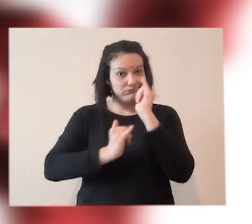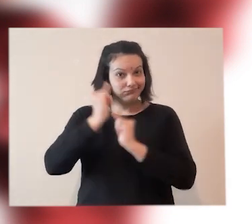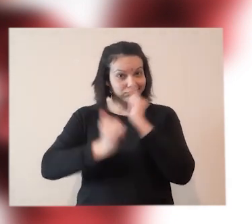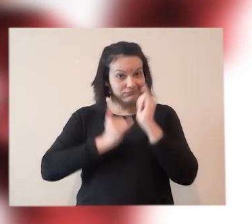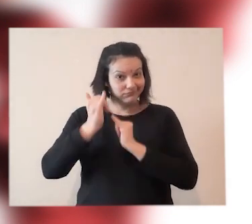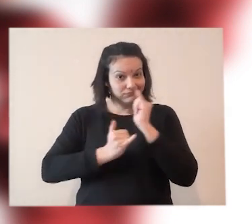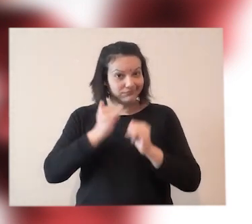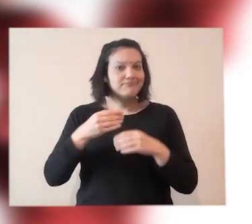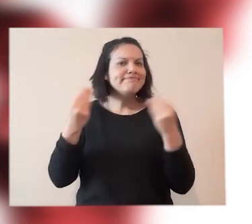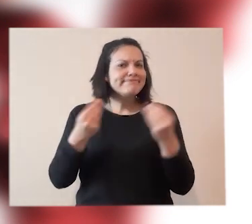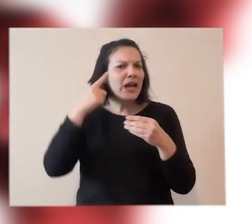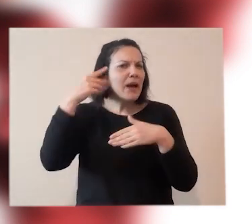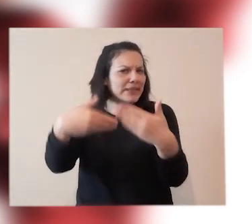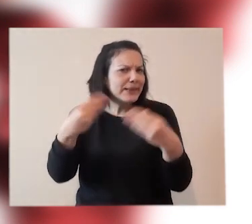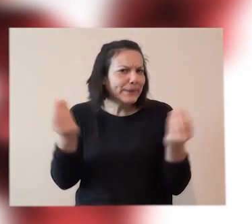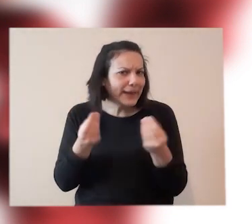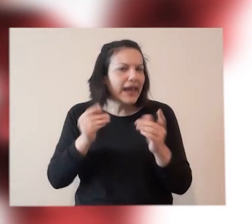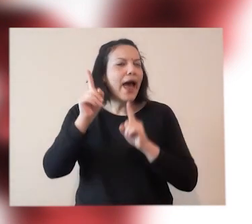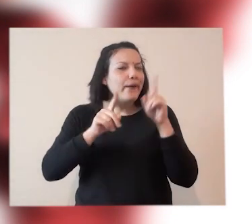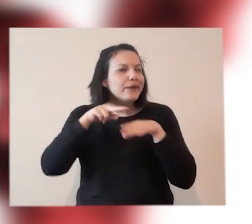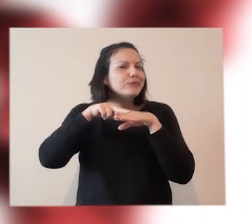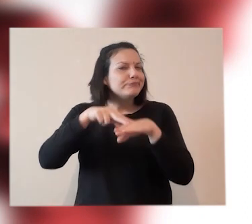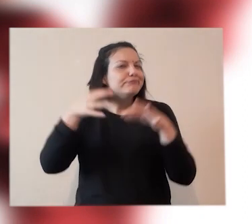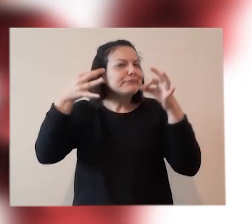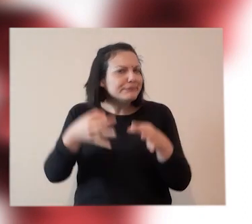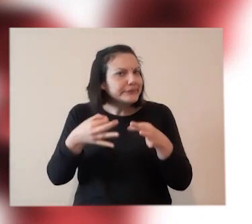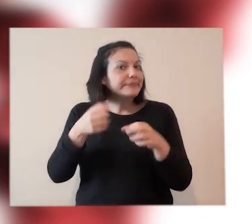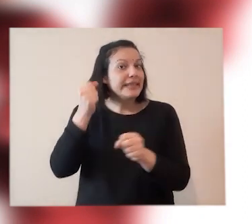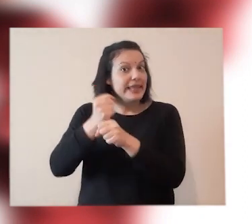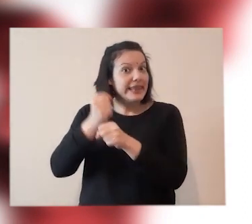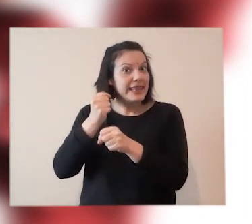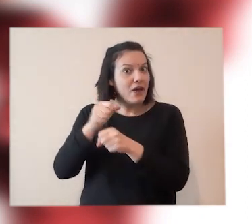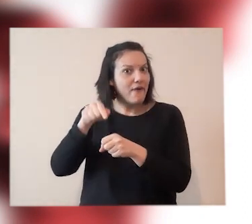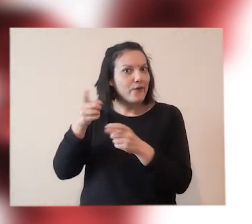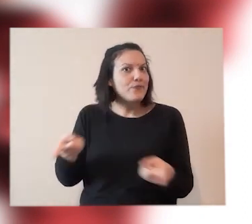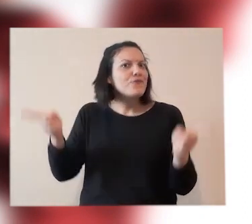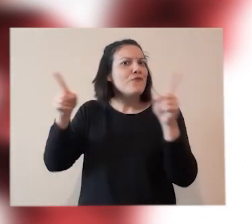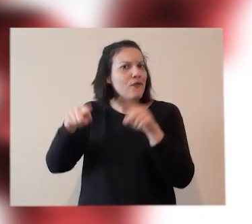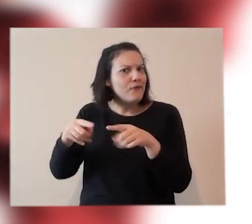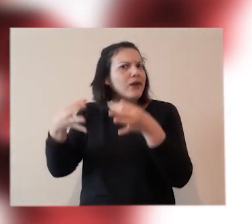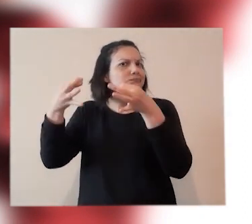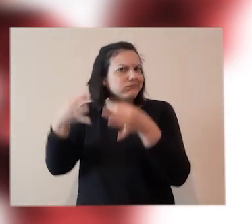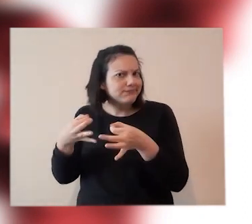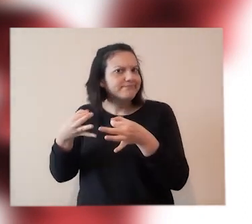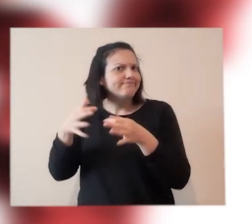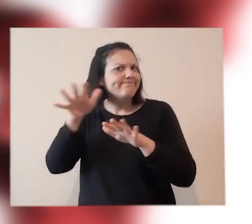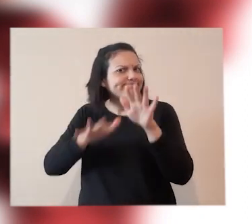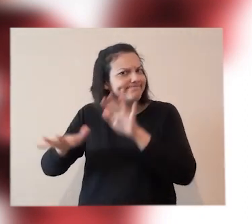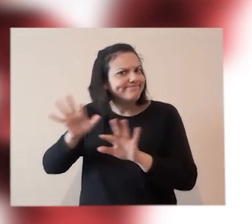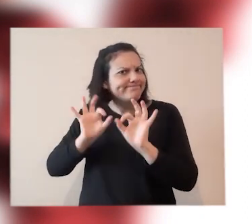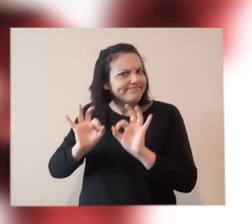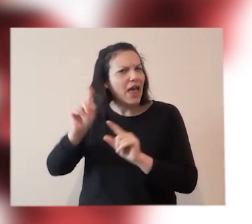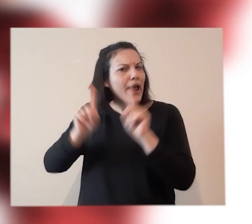hice de esta capacitación, es proponer recomendaciones útiles para el regreso ordenado y el cuidado en el ámbito laboral y